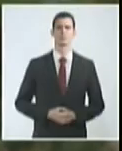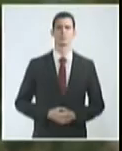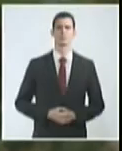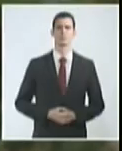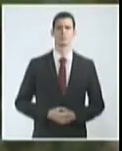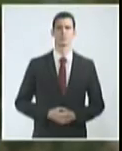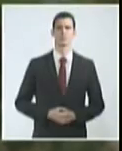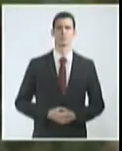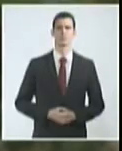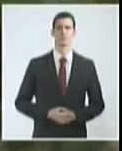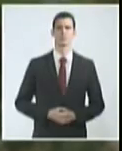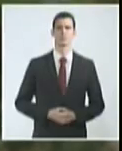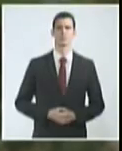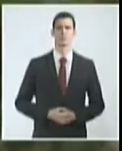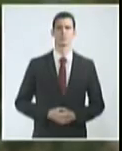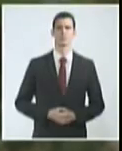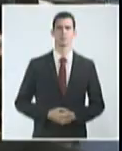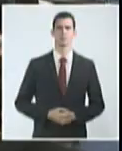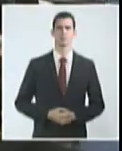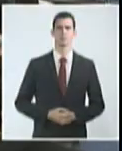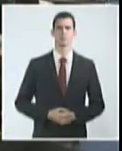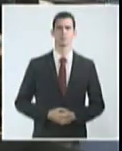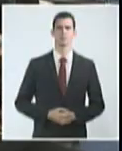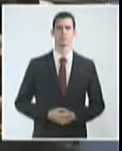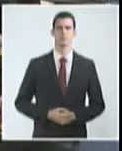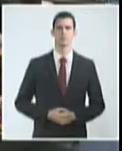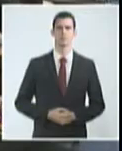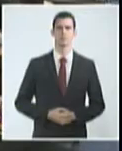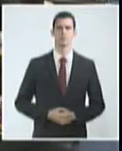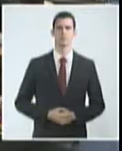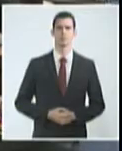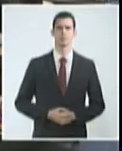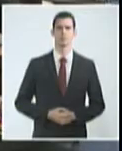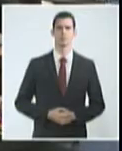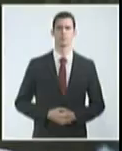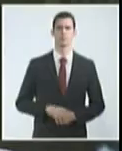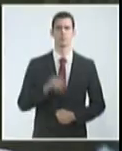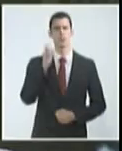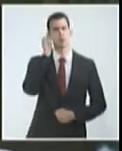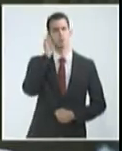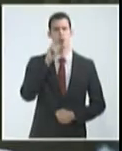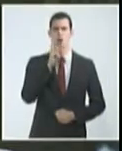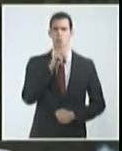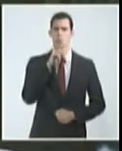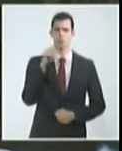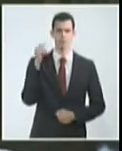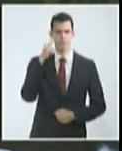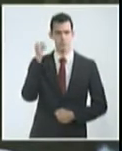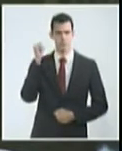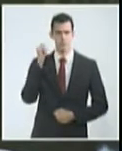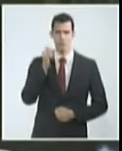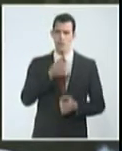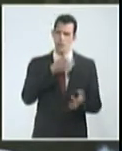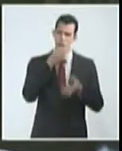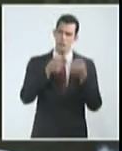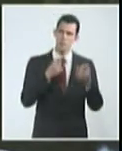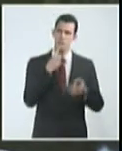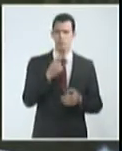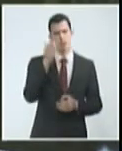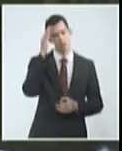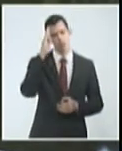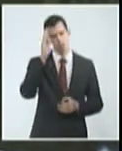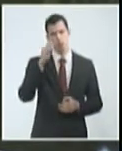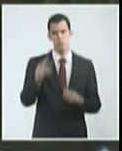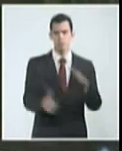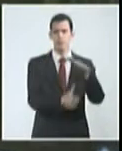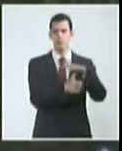Saludos, presidente. Saludos. En los meses recientes hemos visto un renacer de trabajo comunitario. Un fuerte movimiento ha vivido,